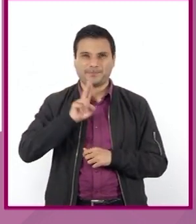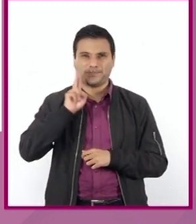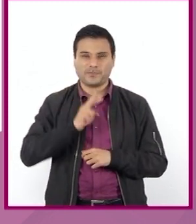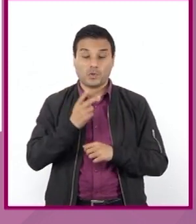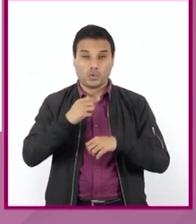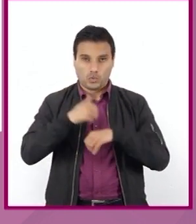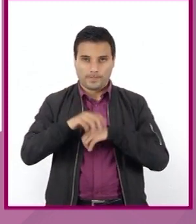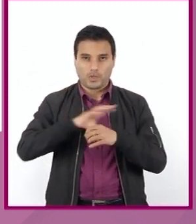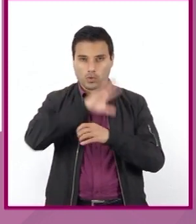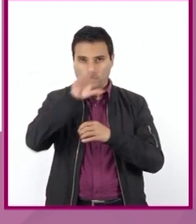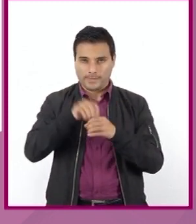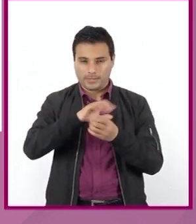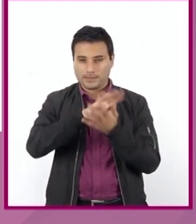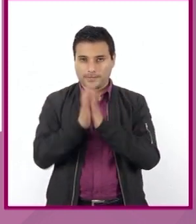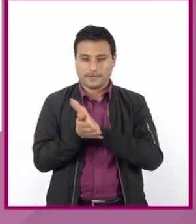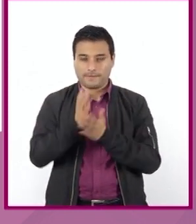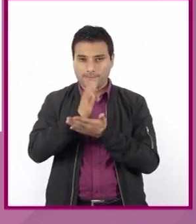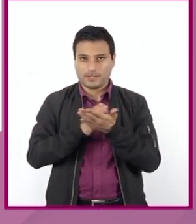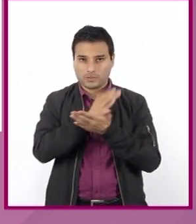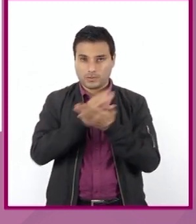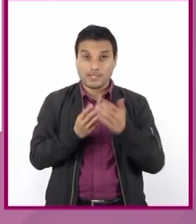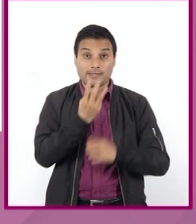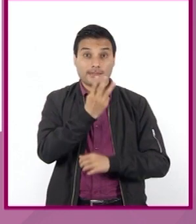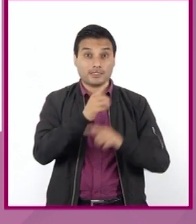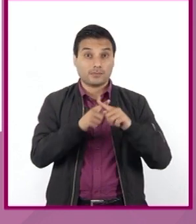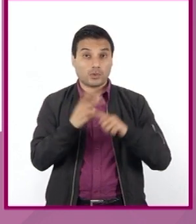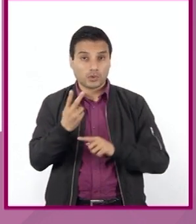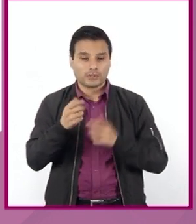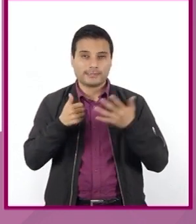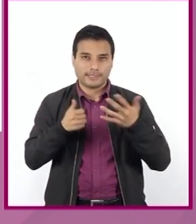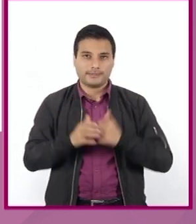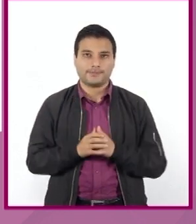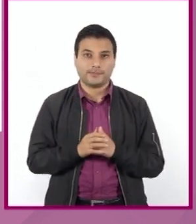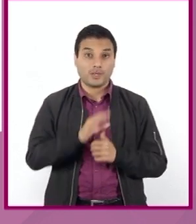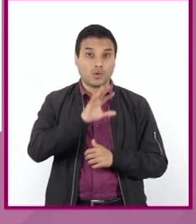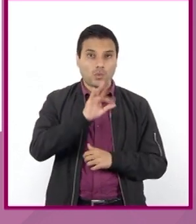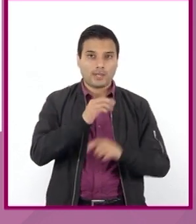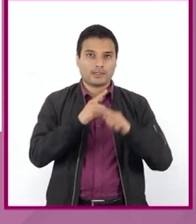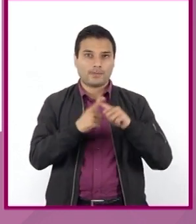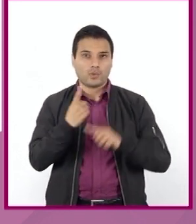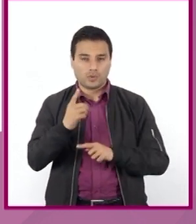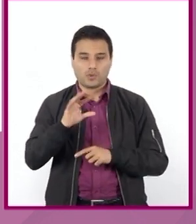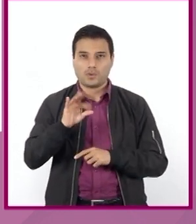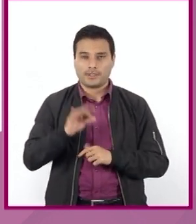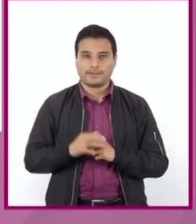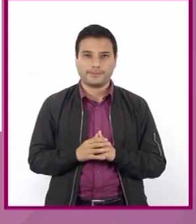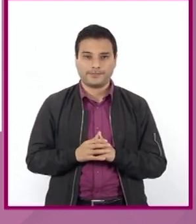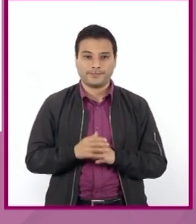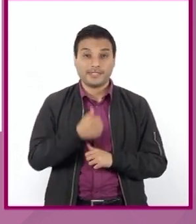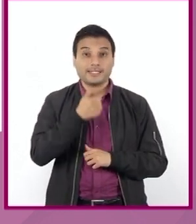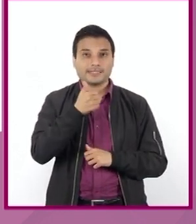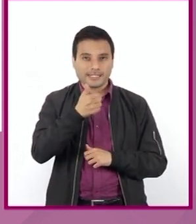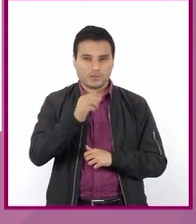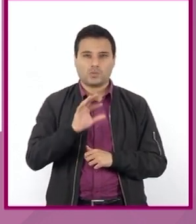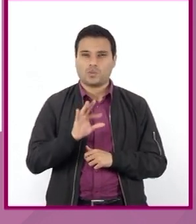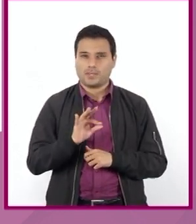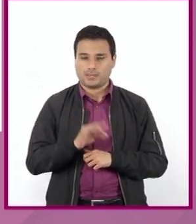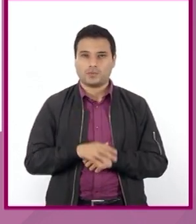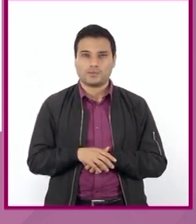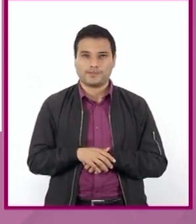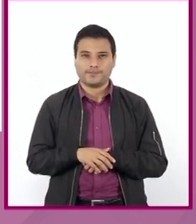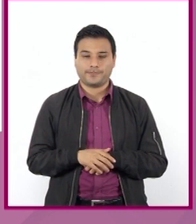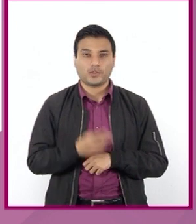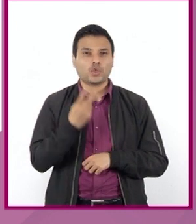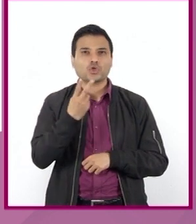fracción y resolvemos. 3 por 2, 6. 40 por 1, 40. 6 cuarentaavos. Para